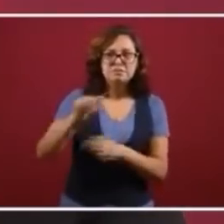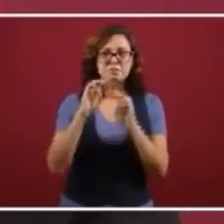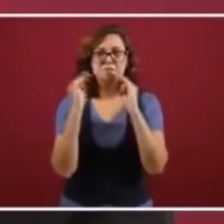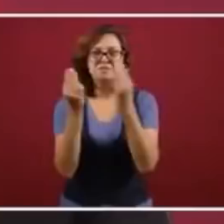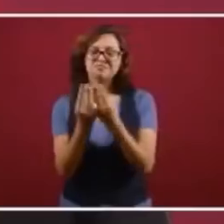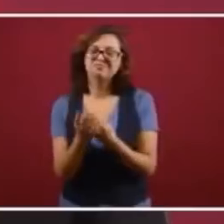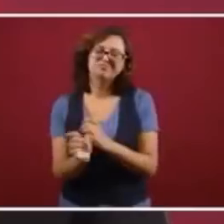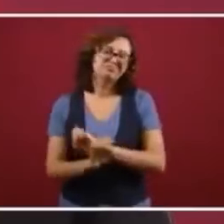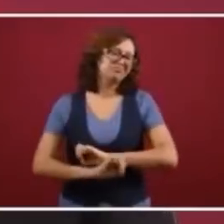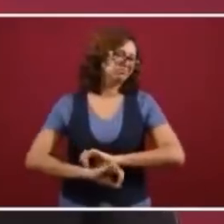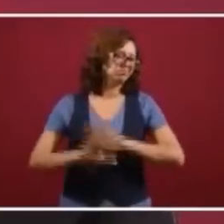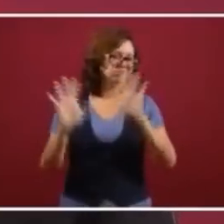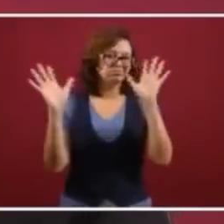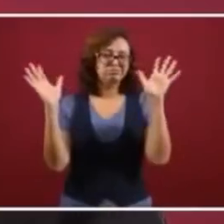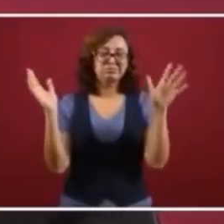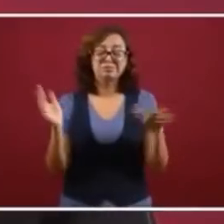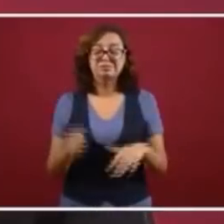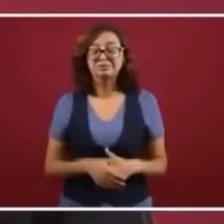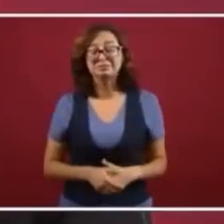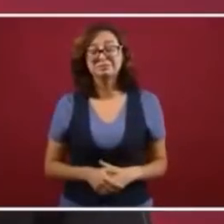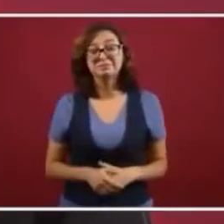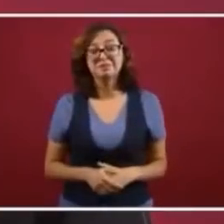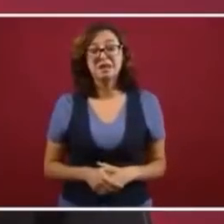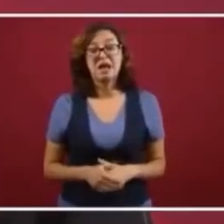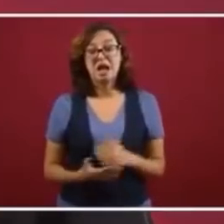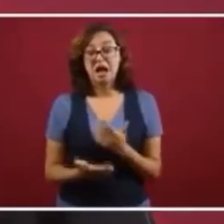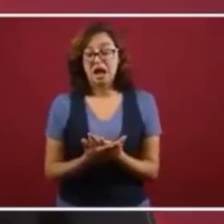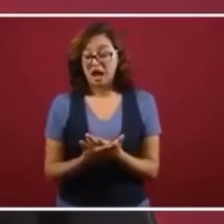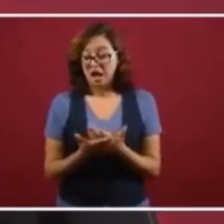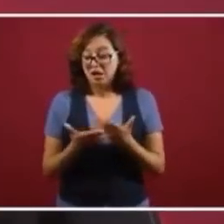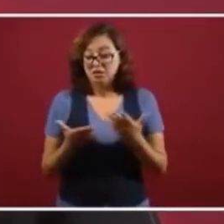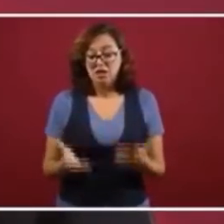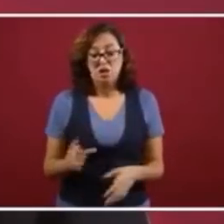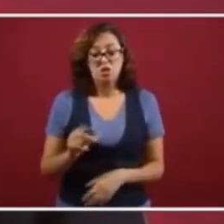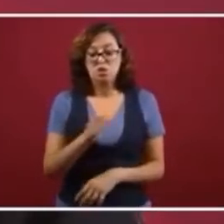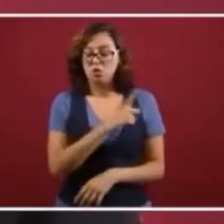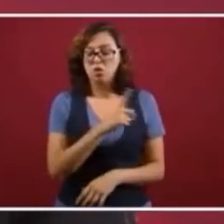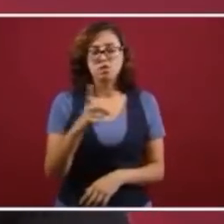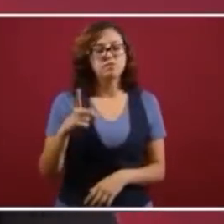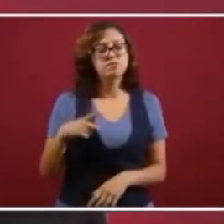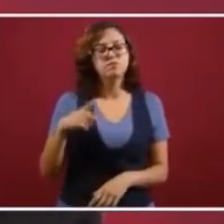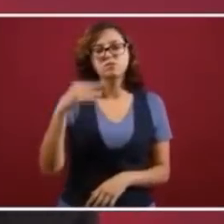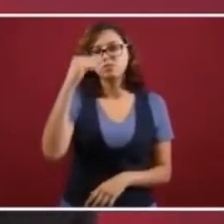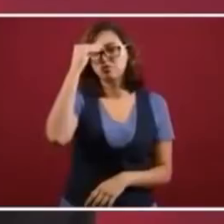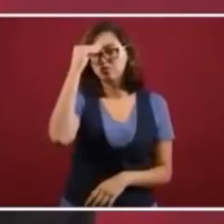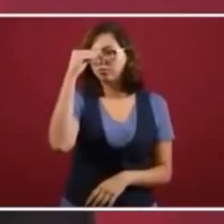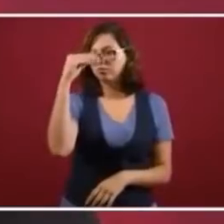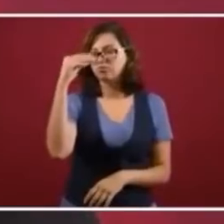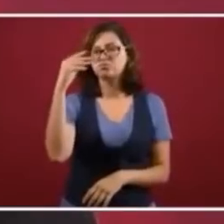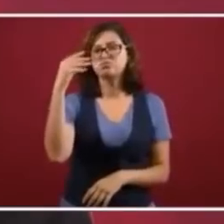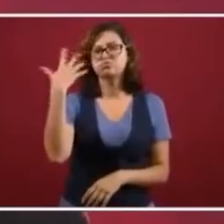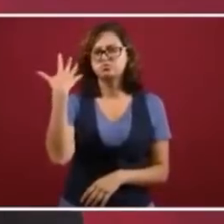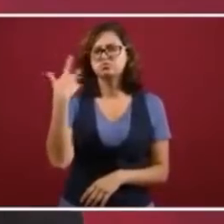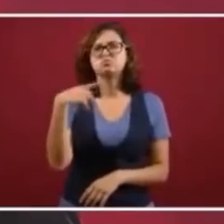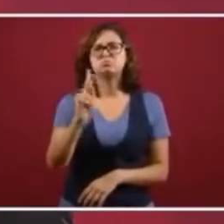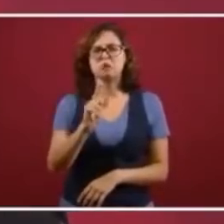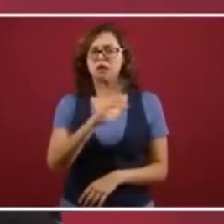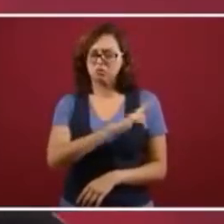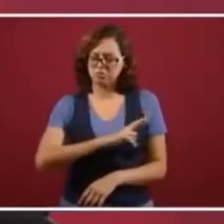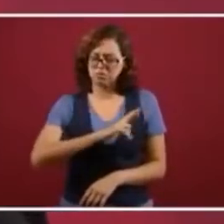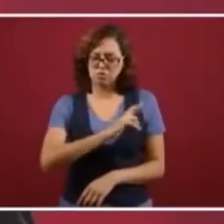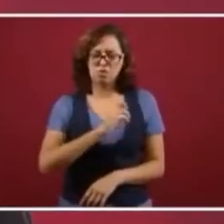no vivir con odios, con rencores.